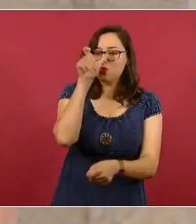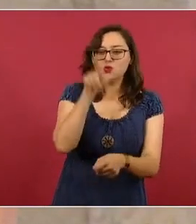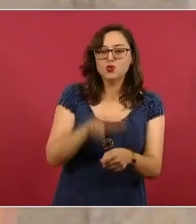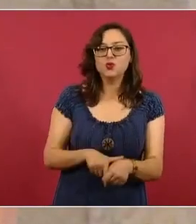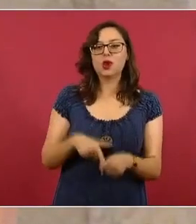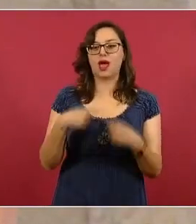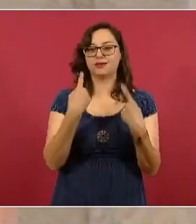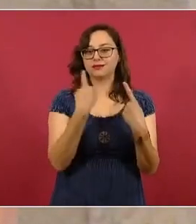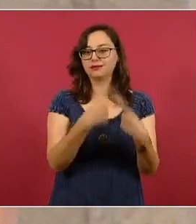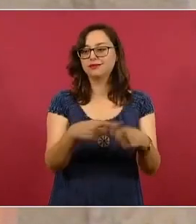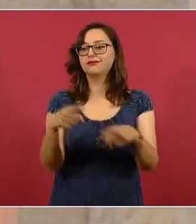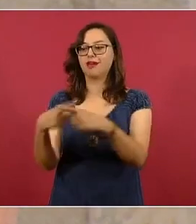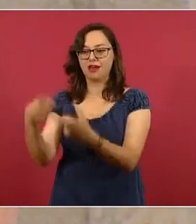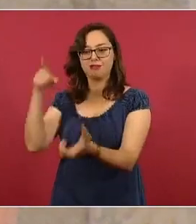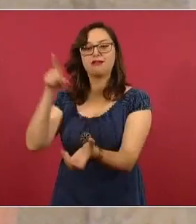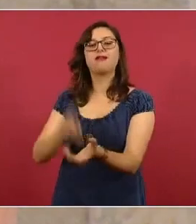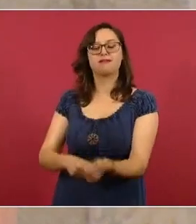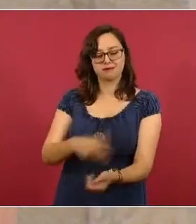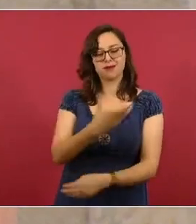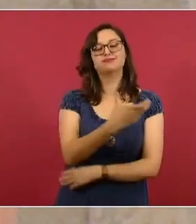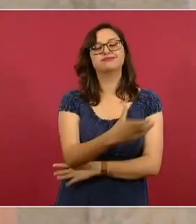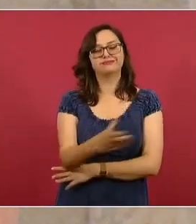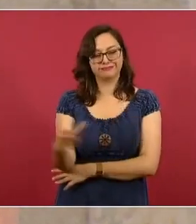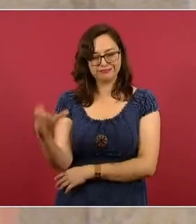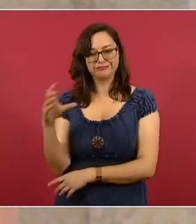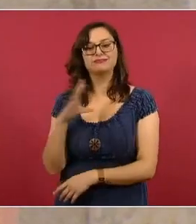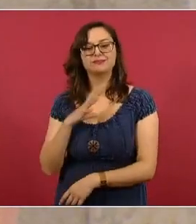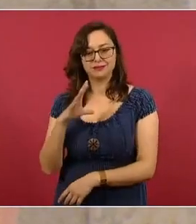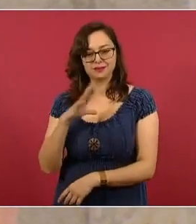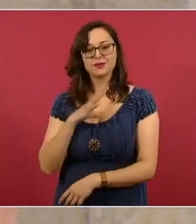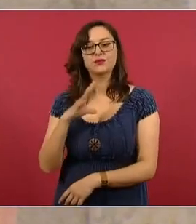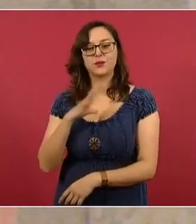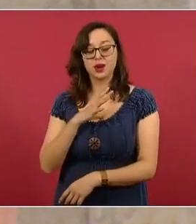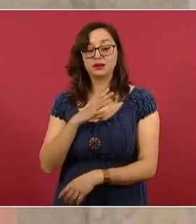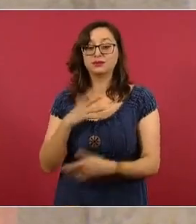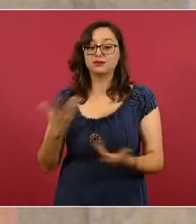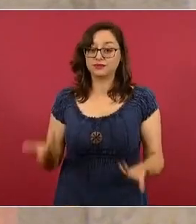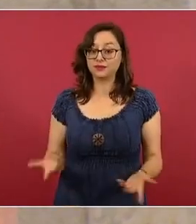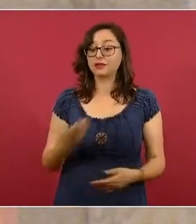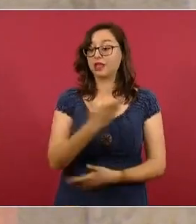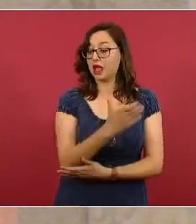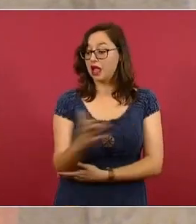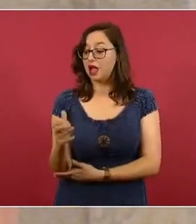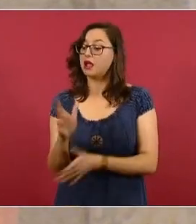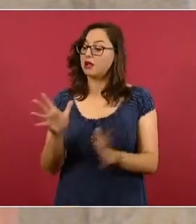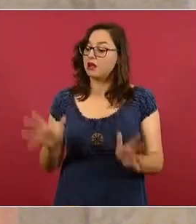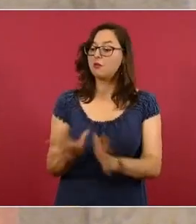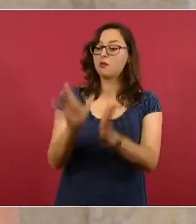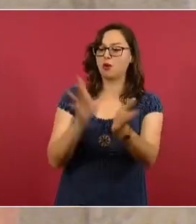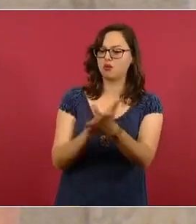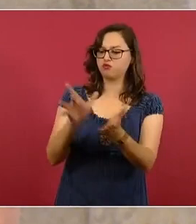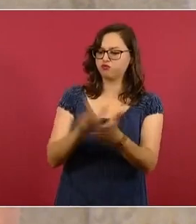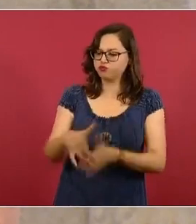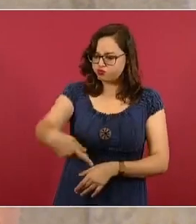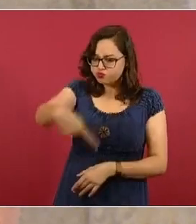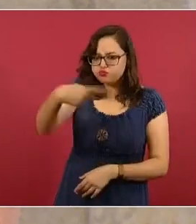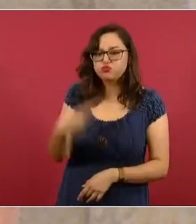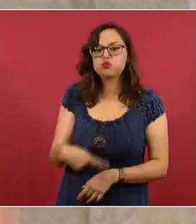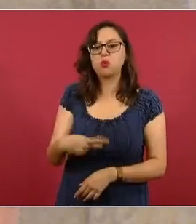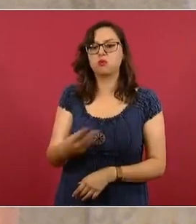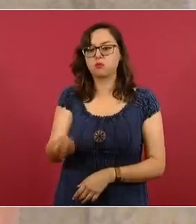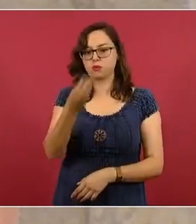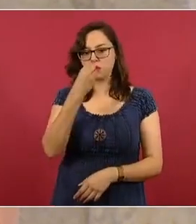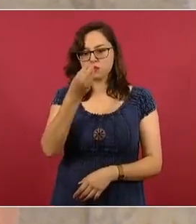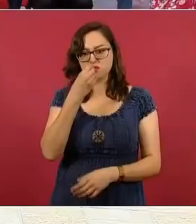costumbres que las y los mexicanos somos. Apoyando al campo, a la soberanía alimentaria y al combate a